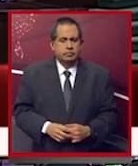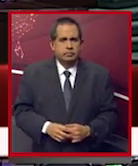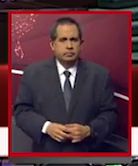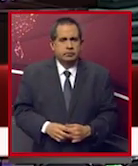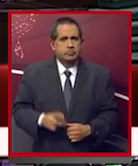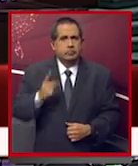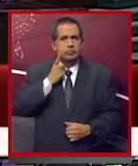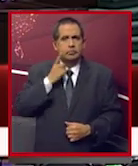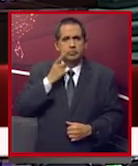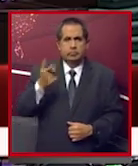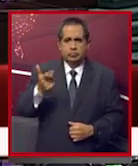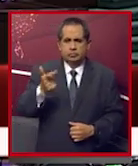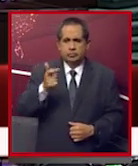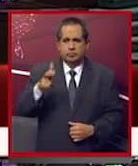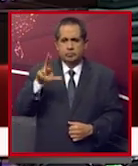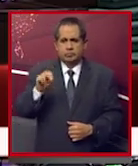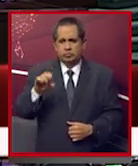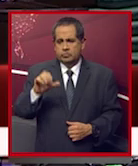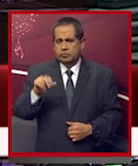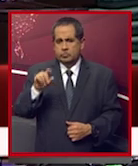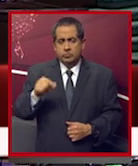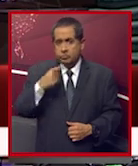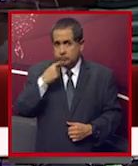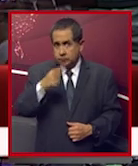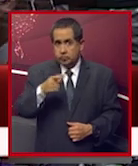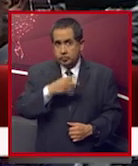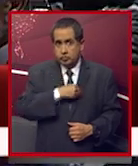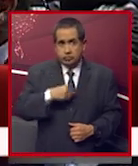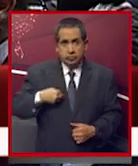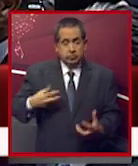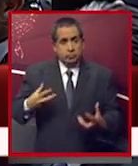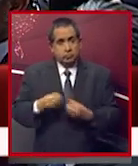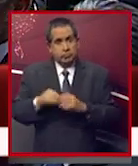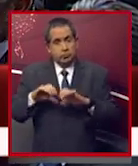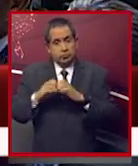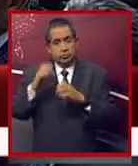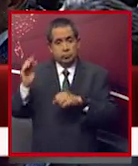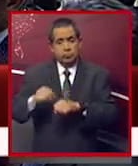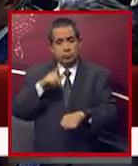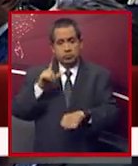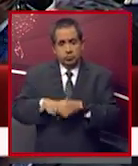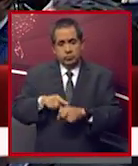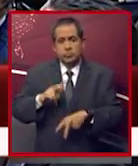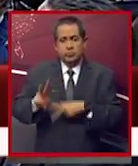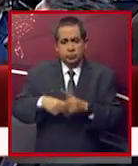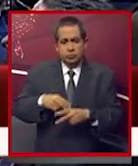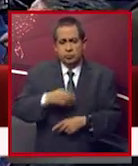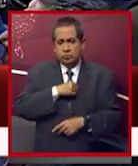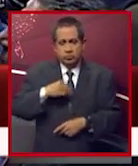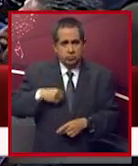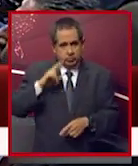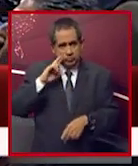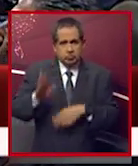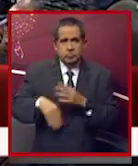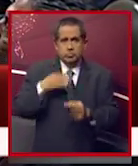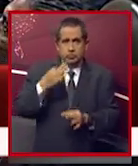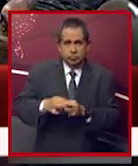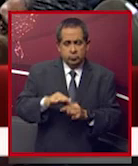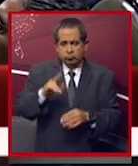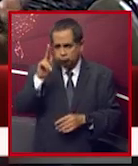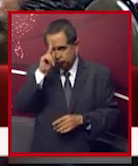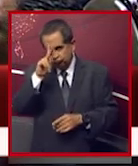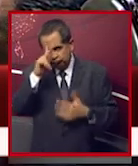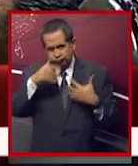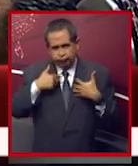El diputado Gallardo Cardona destacó que las y los integrantes del Congreso Federal tendrán la obligación de privilegiar la prudencia,